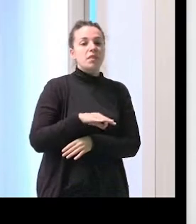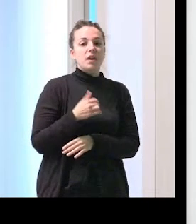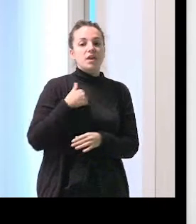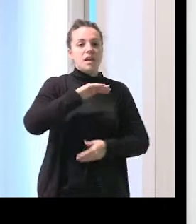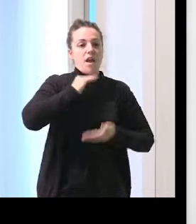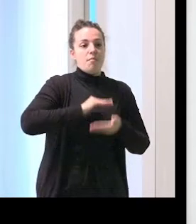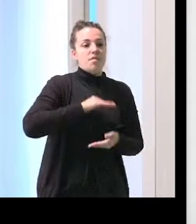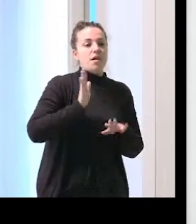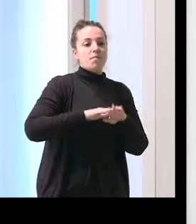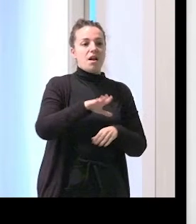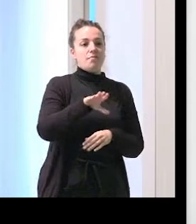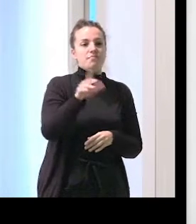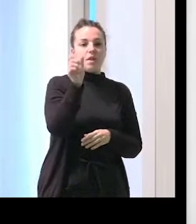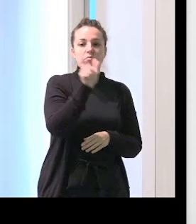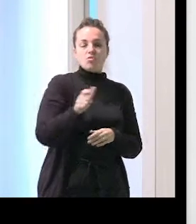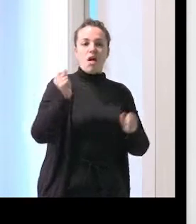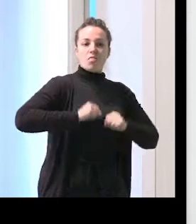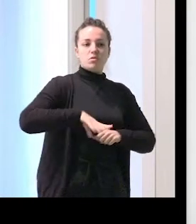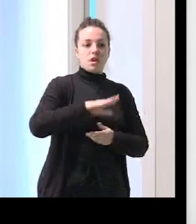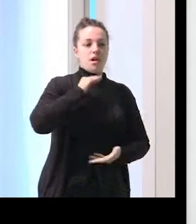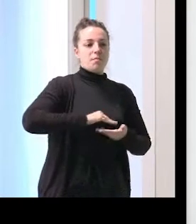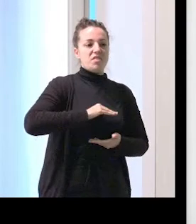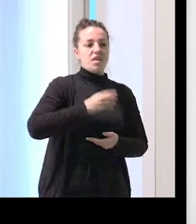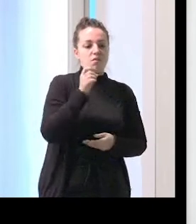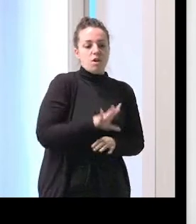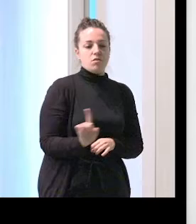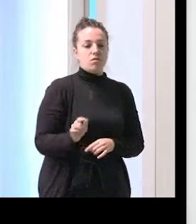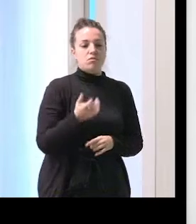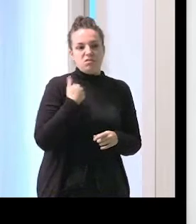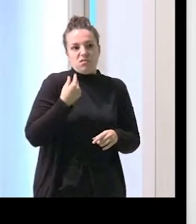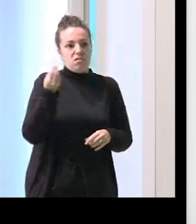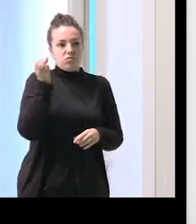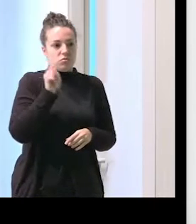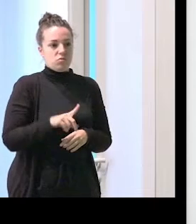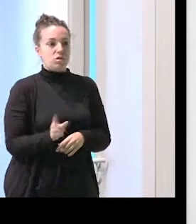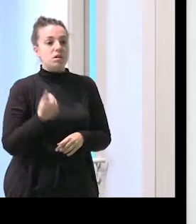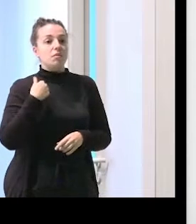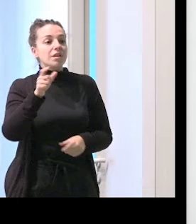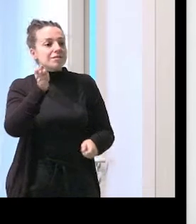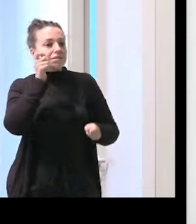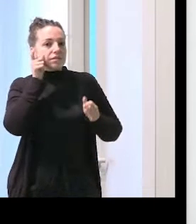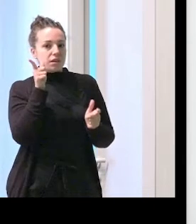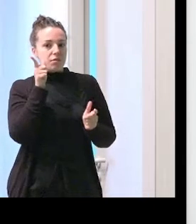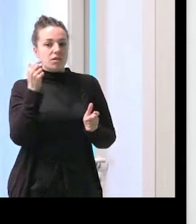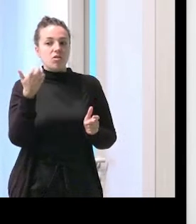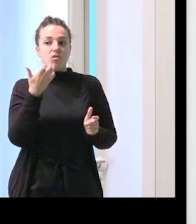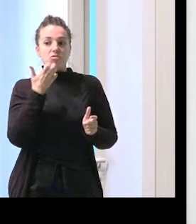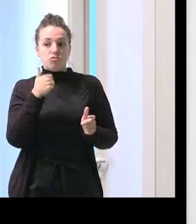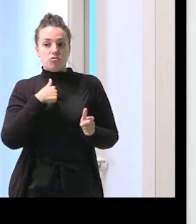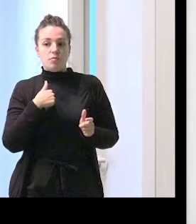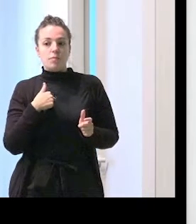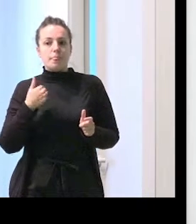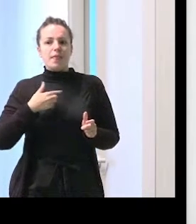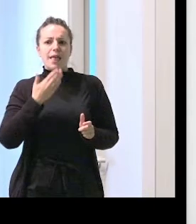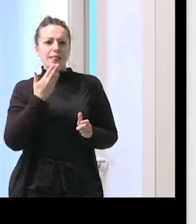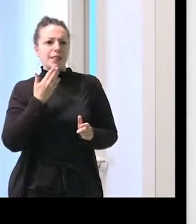misma capacidad de comprensión de un adulto y eso no es así. La persona que trabaja habitualmente con niños, a mí me da mucha atención cuando era residente, me tocó un niño de